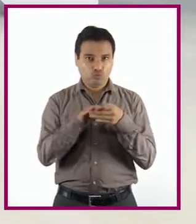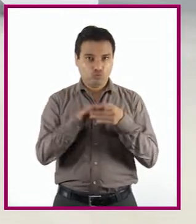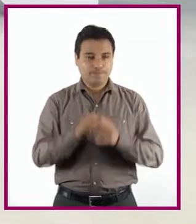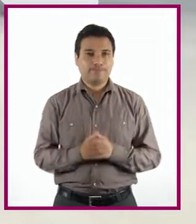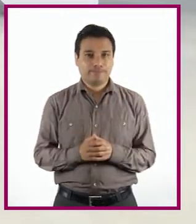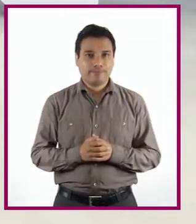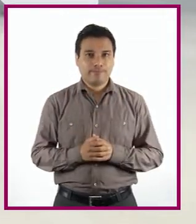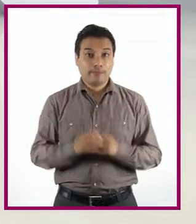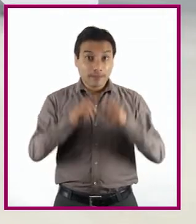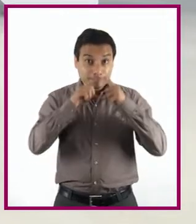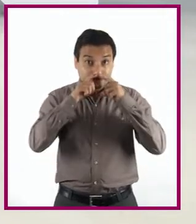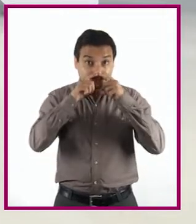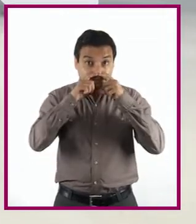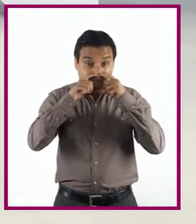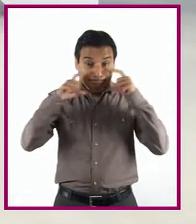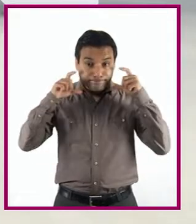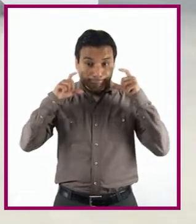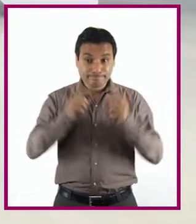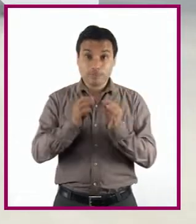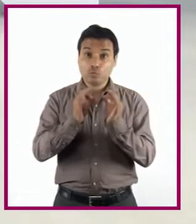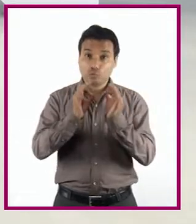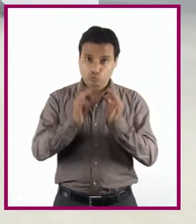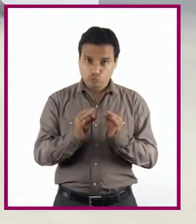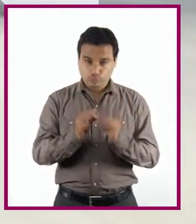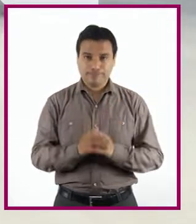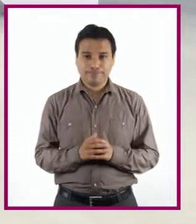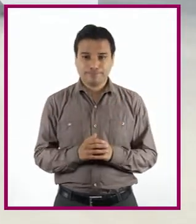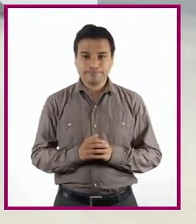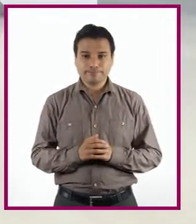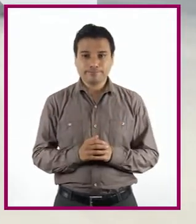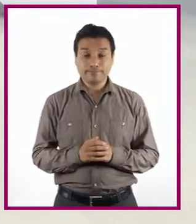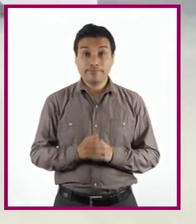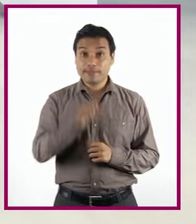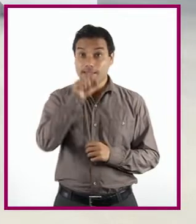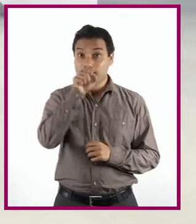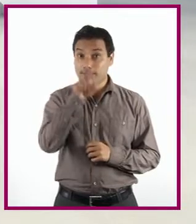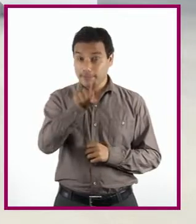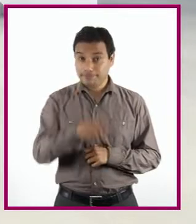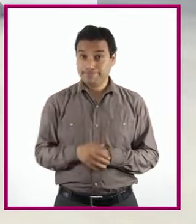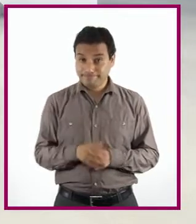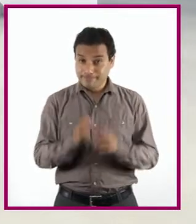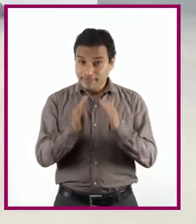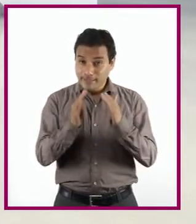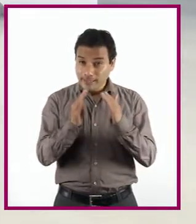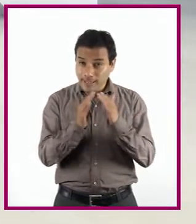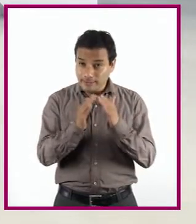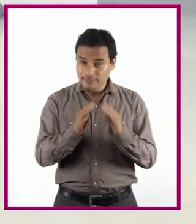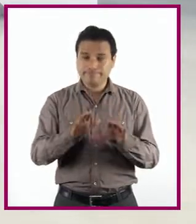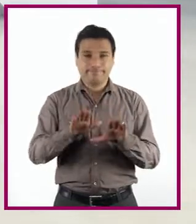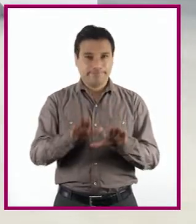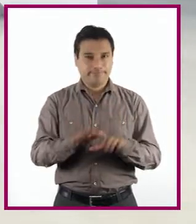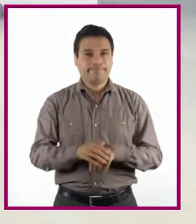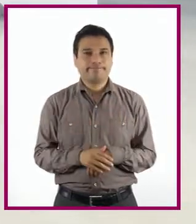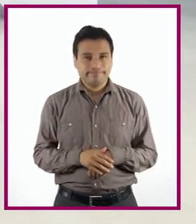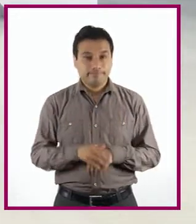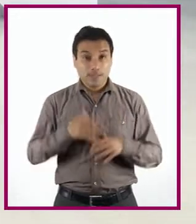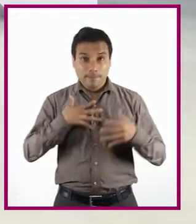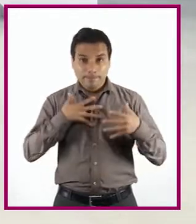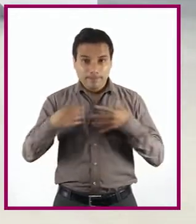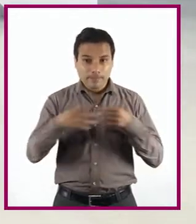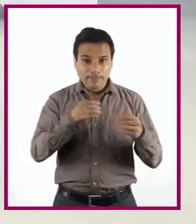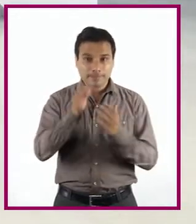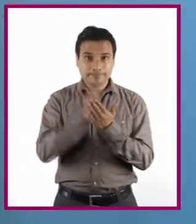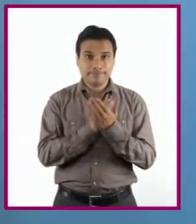utilizar apropiadamente el cubrebocas y en la medida de lo posible, permanecer en casa para evitar contagios.